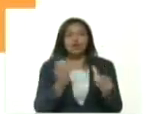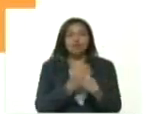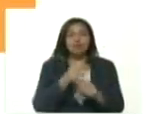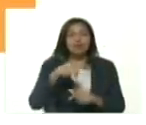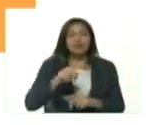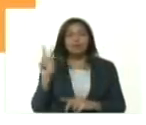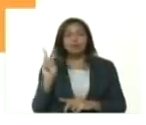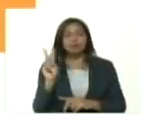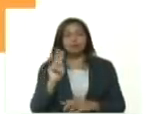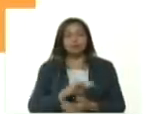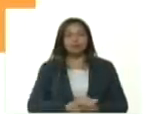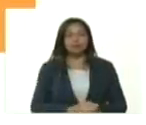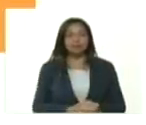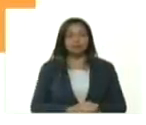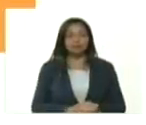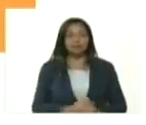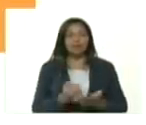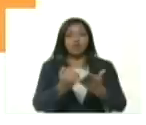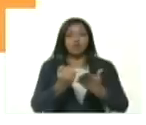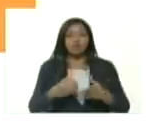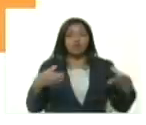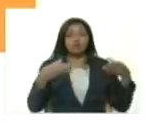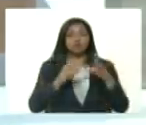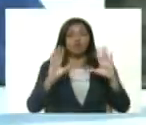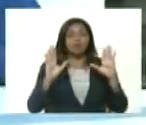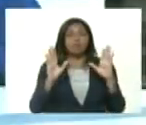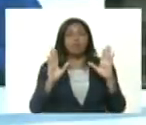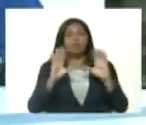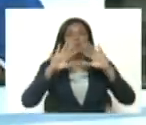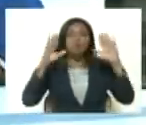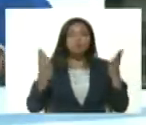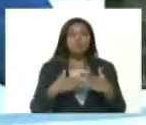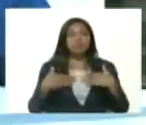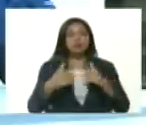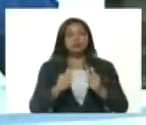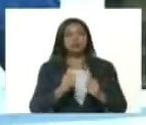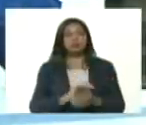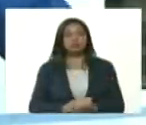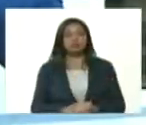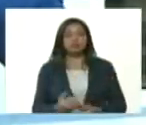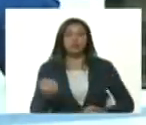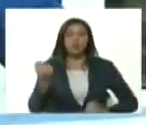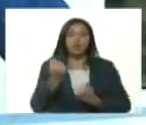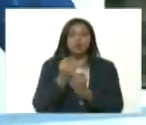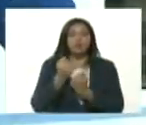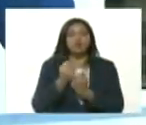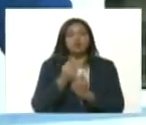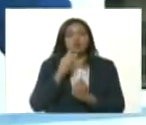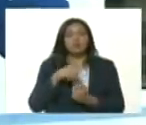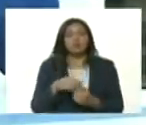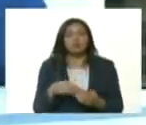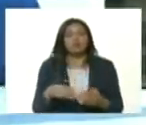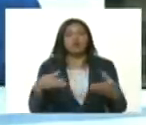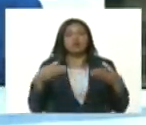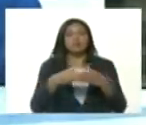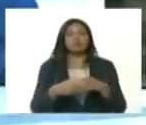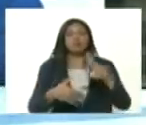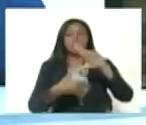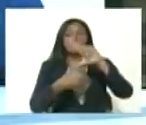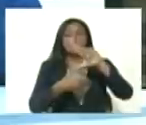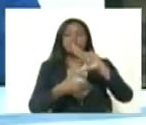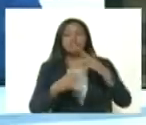Venezuela. Con la ayuda de la Organización Mundial de la Salud, con la ayuda de la Organización Panamericana de la